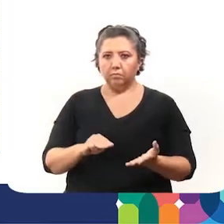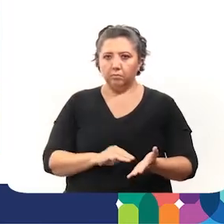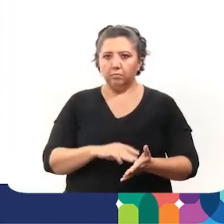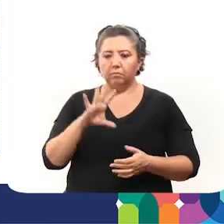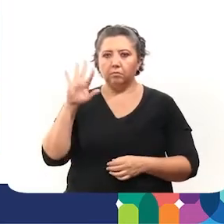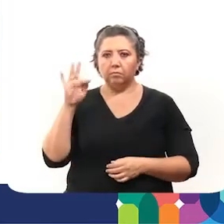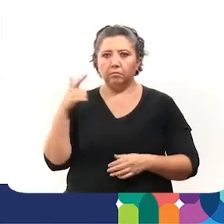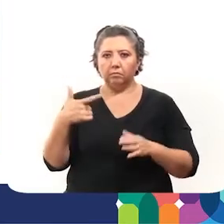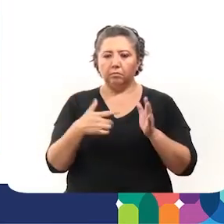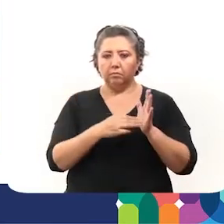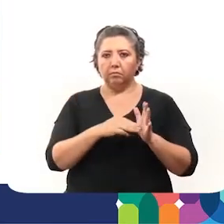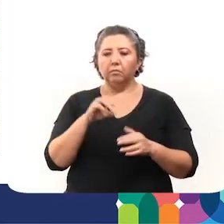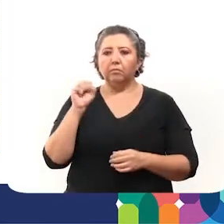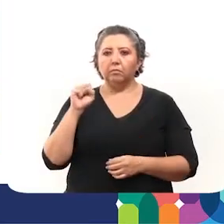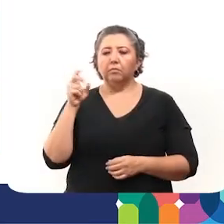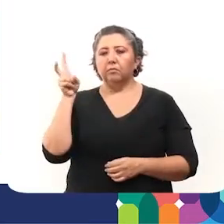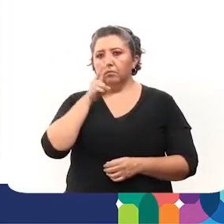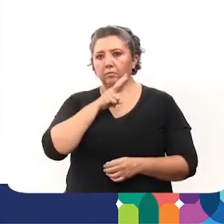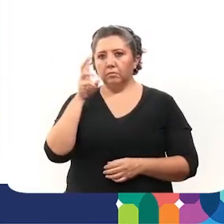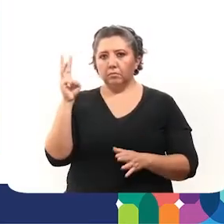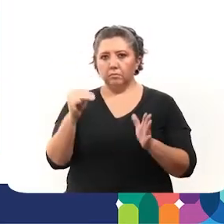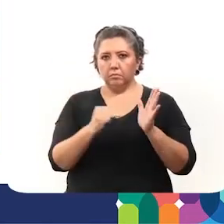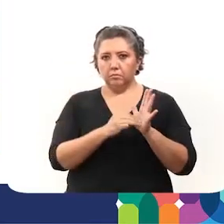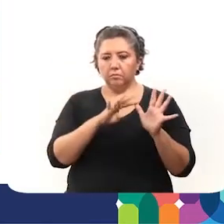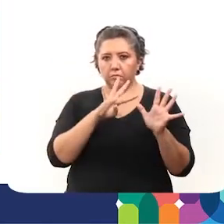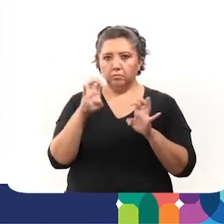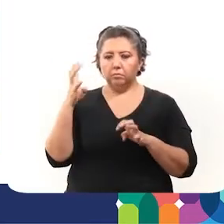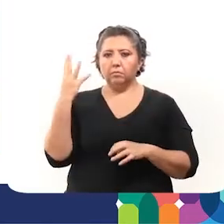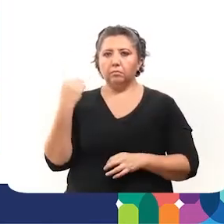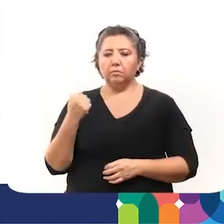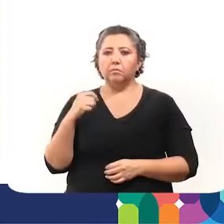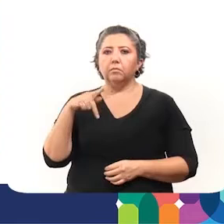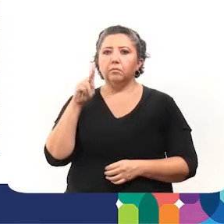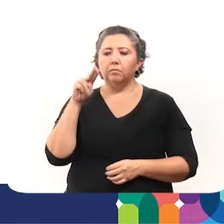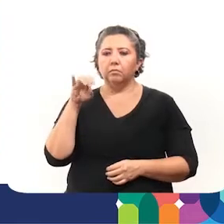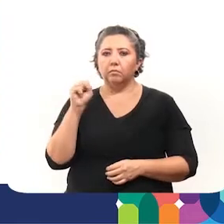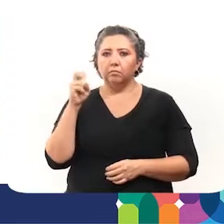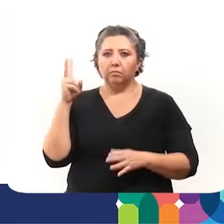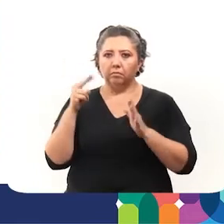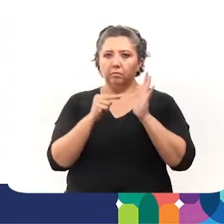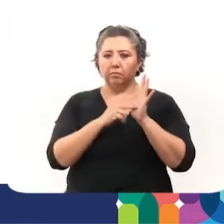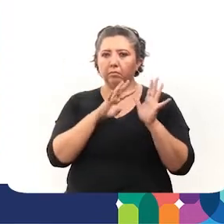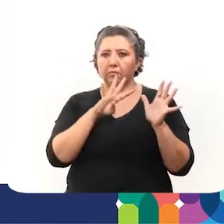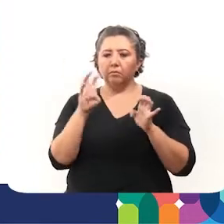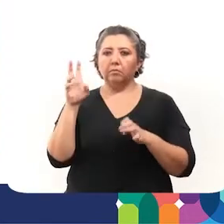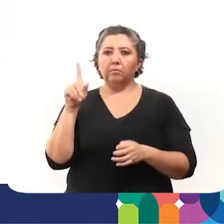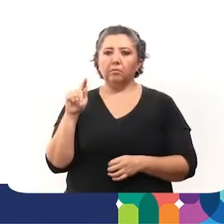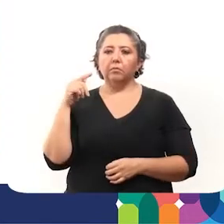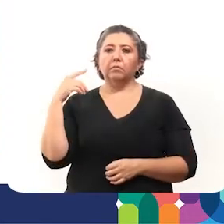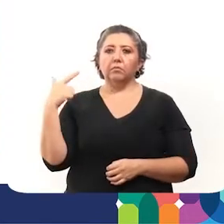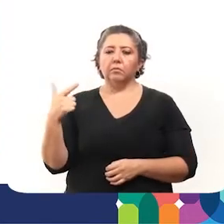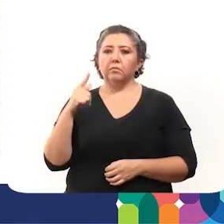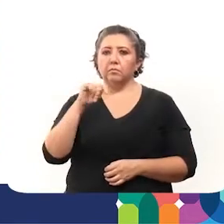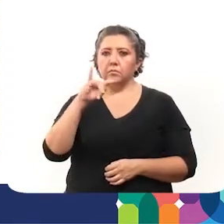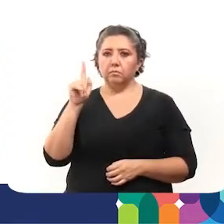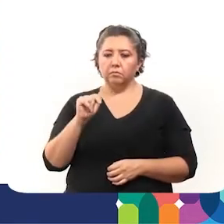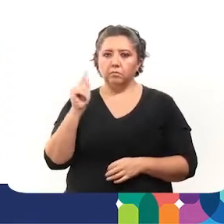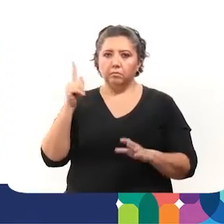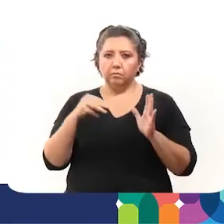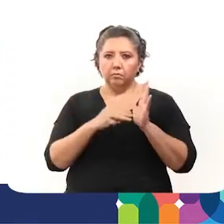Mérida 47.060, Valladolid 3.909, Canacín 2.977,